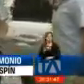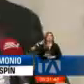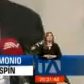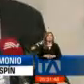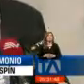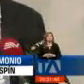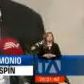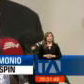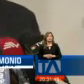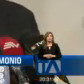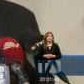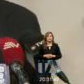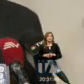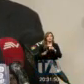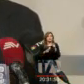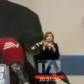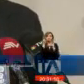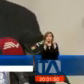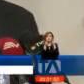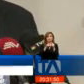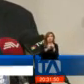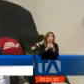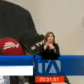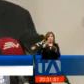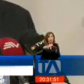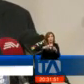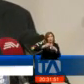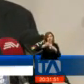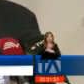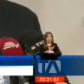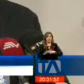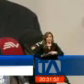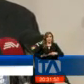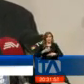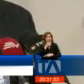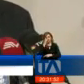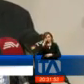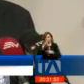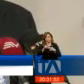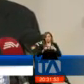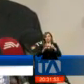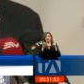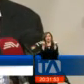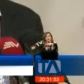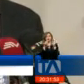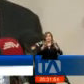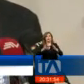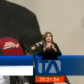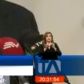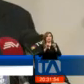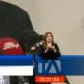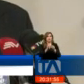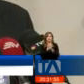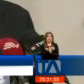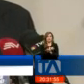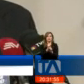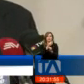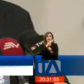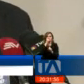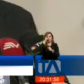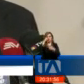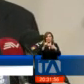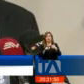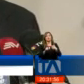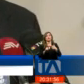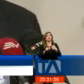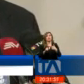Correa las personas que le fueron a visitar fue primero la abogada del expresidente Rafael Correa segundo la asambleísta de un partido que defendía incansablemente Rafael